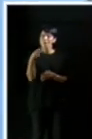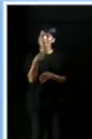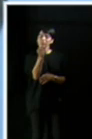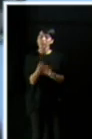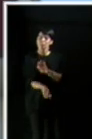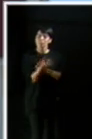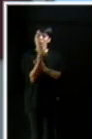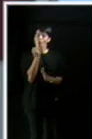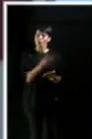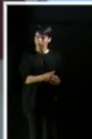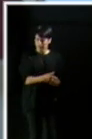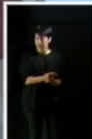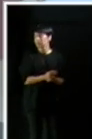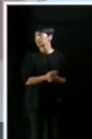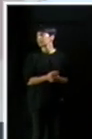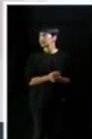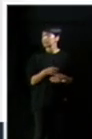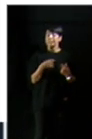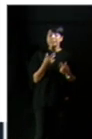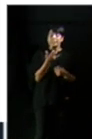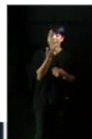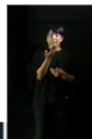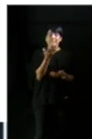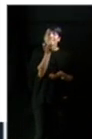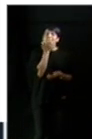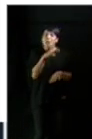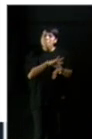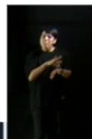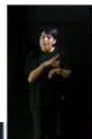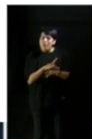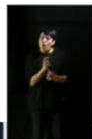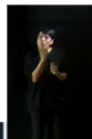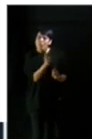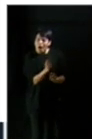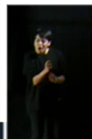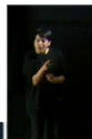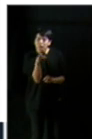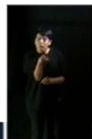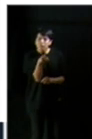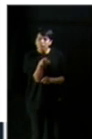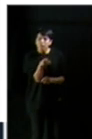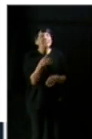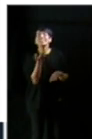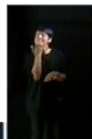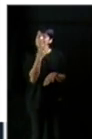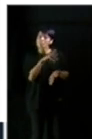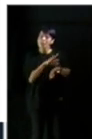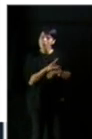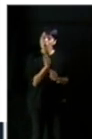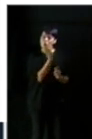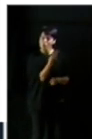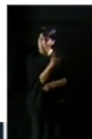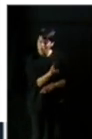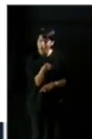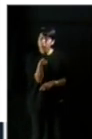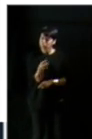por último por supuestísimo no hay que tomarlo sin receta vale qué ocurre de